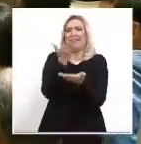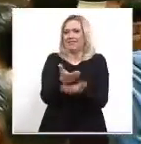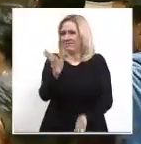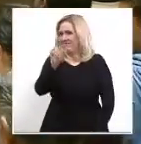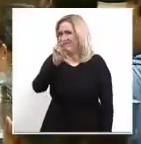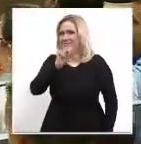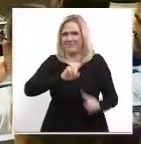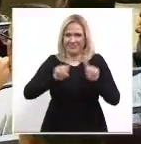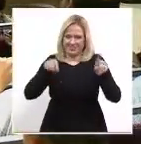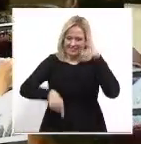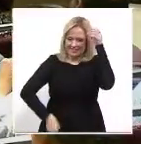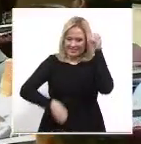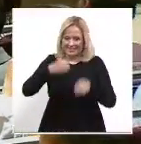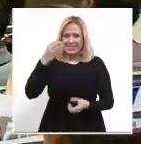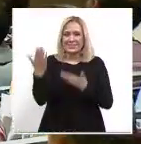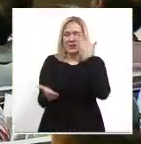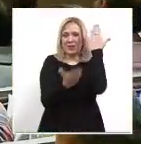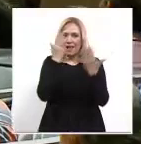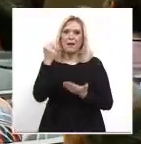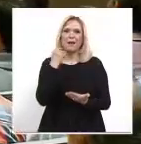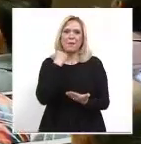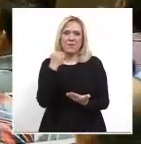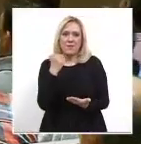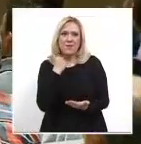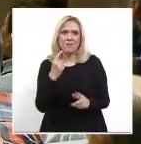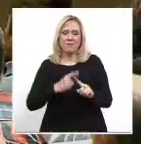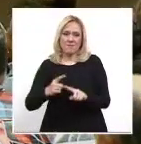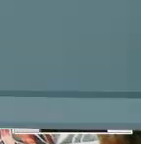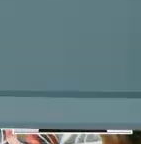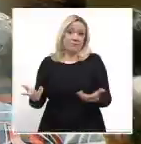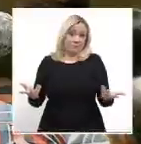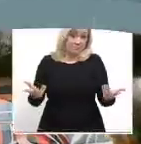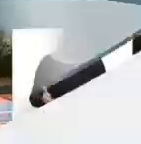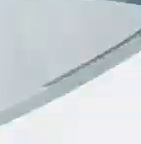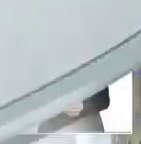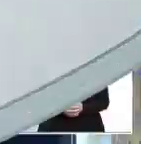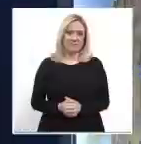Poder Judicial de la Federación, Juan Carlos González.